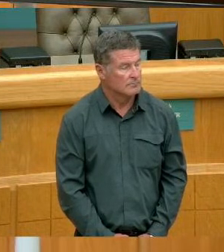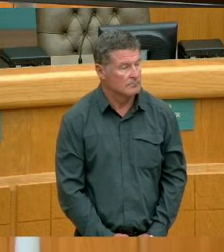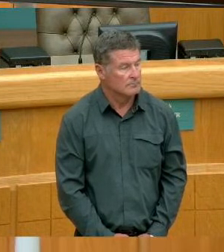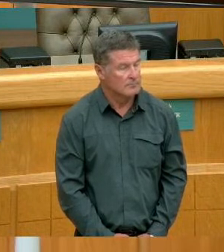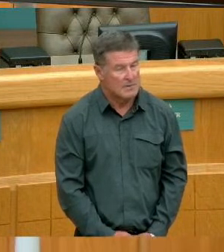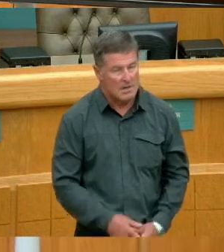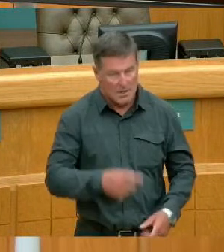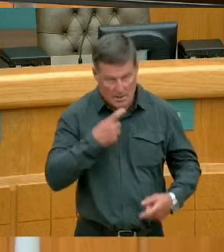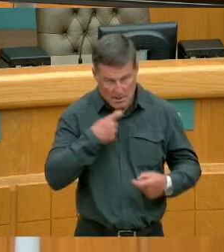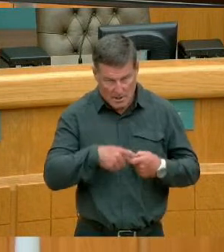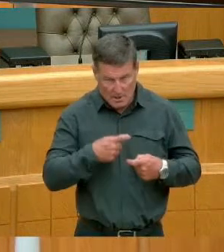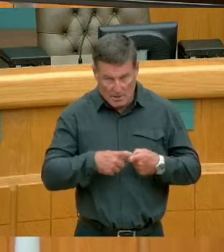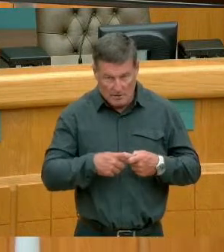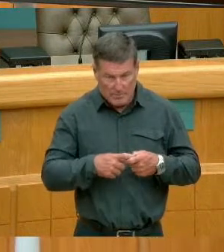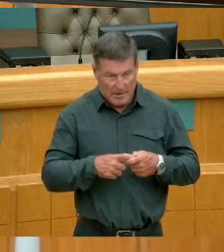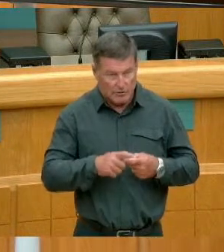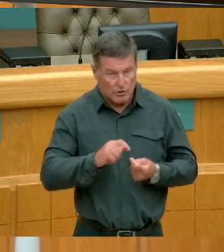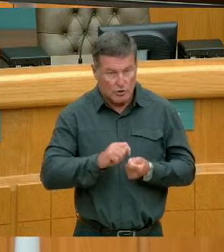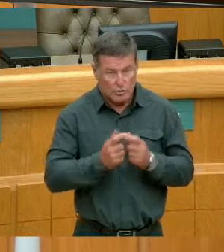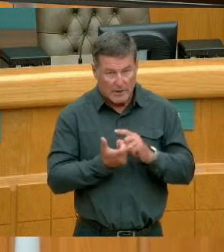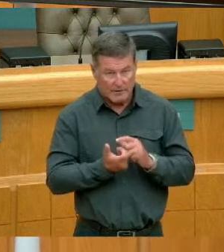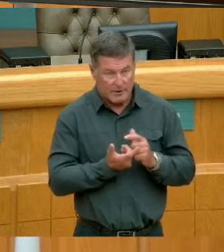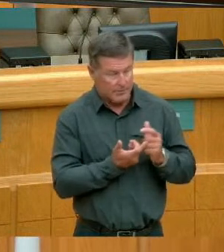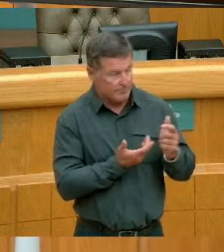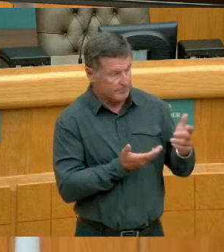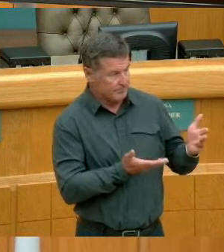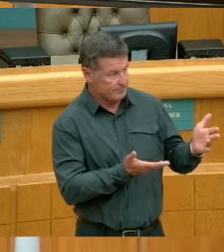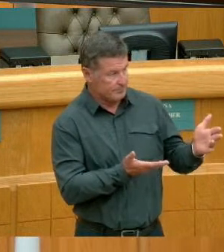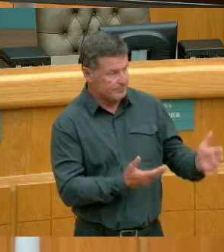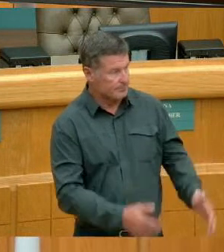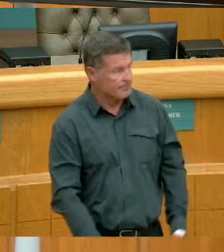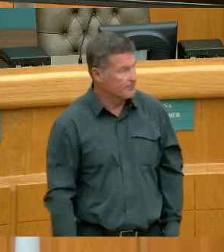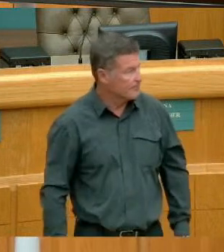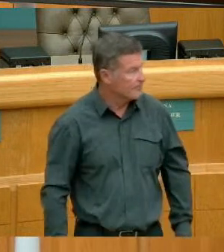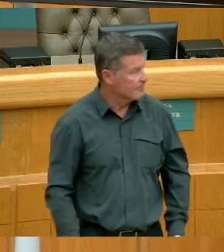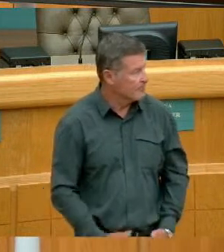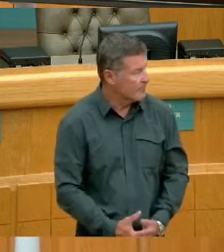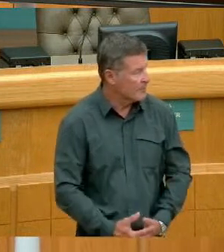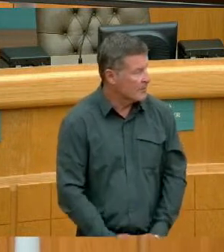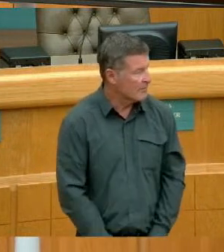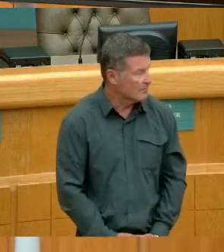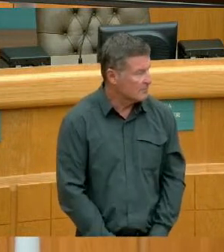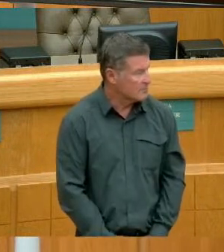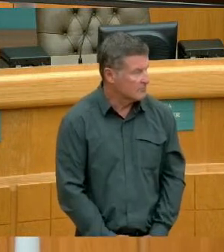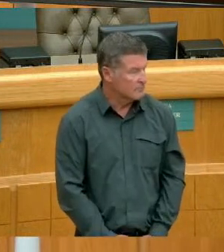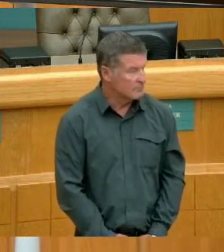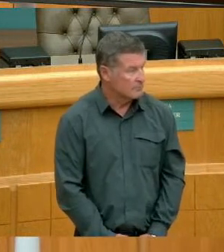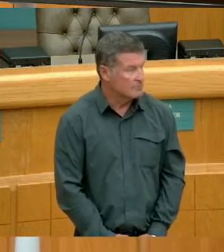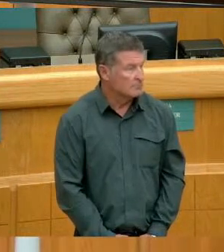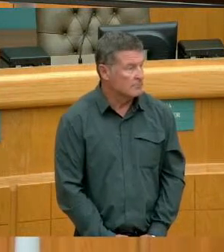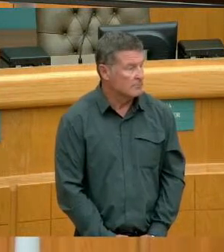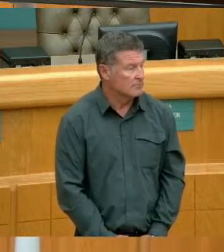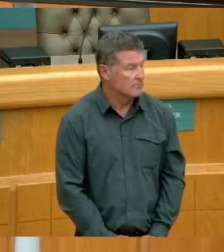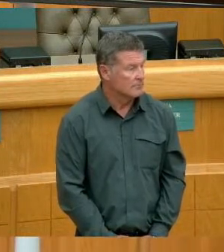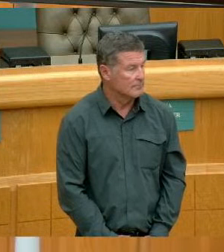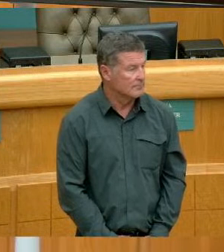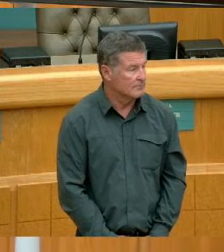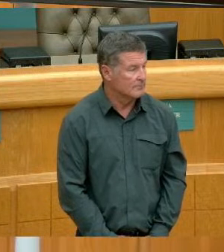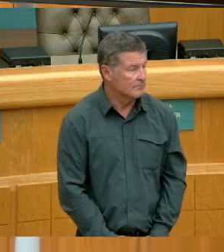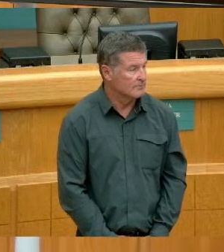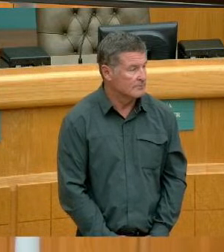ya no va a estar aceptando reservaciones nuevas durante este fin de semana. Se le quiere recordar que el cierre de estos parques, del cual le daremos una